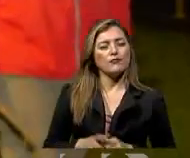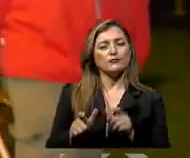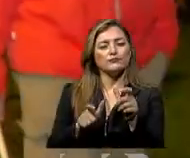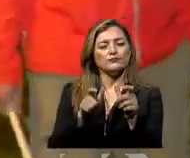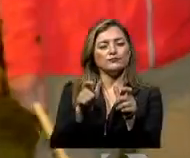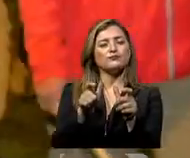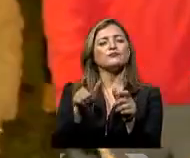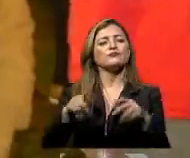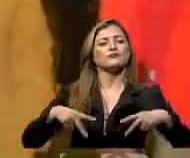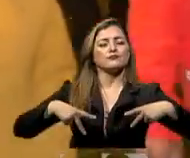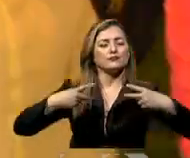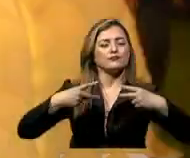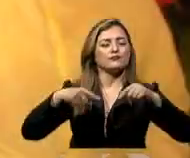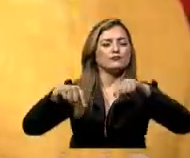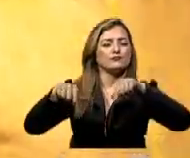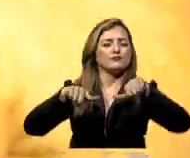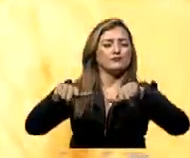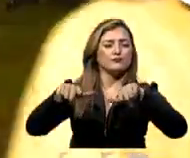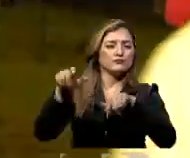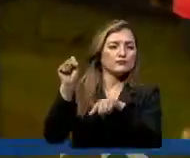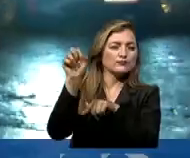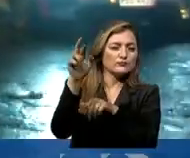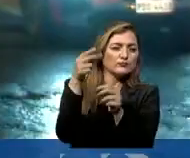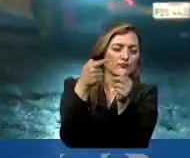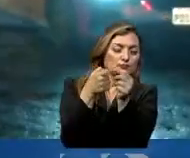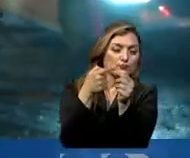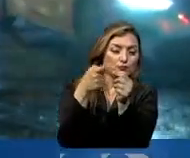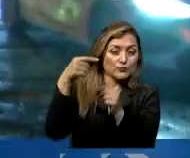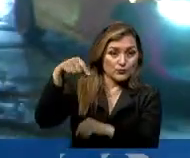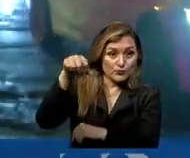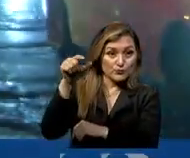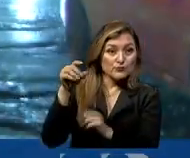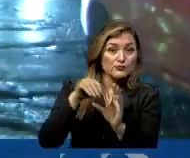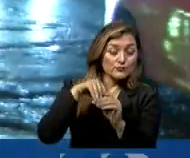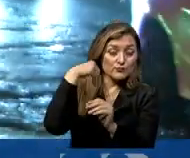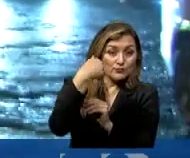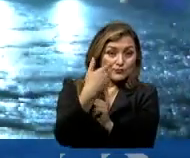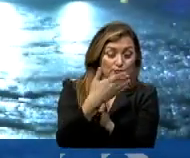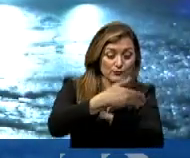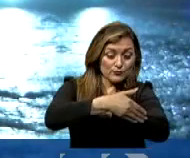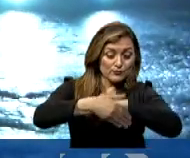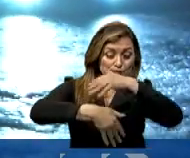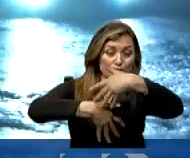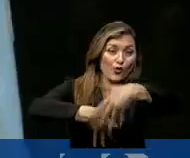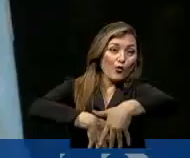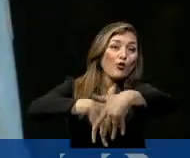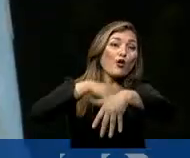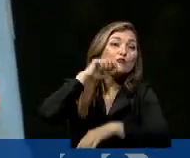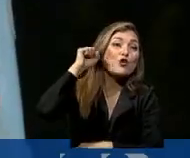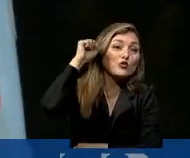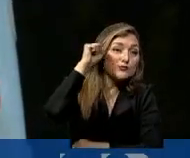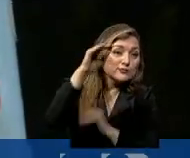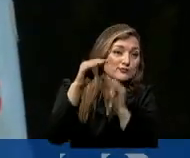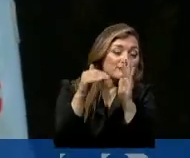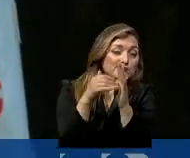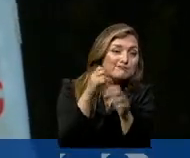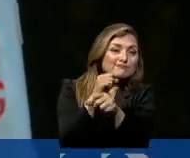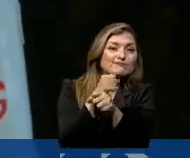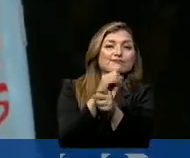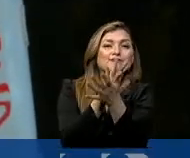Decenas de moradores del sector de Quitumbe en el sur de Quito salieron a las calles para protagonizar una marcha en contra de la